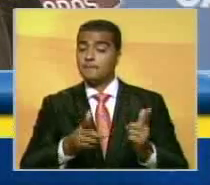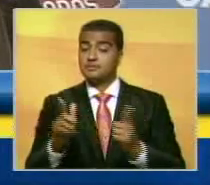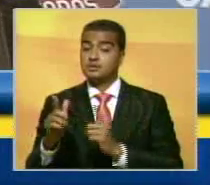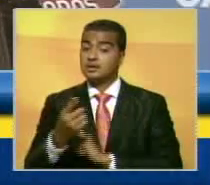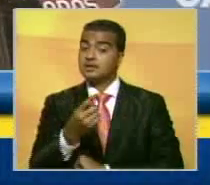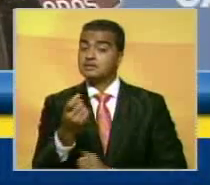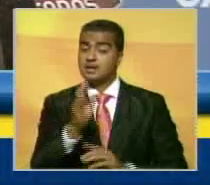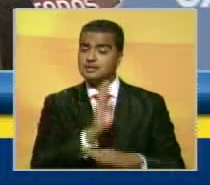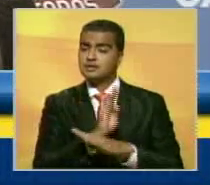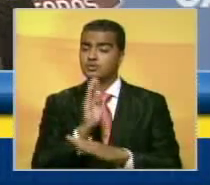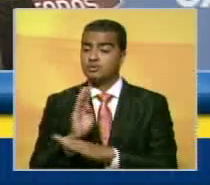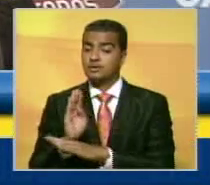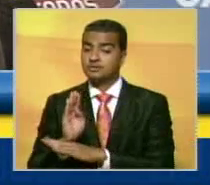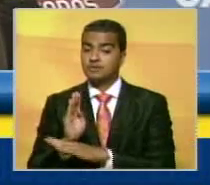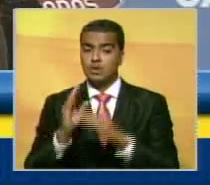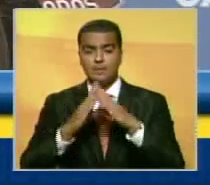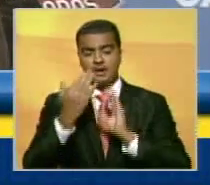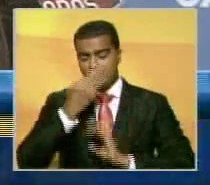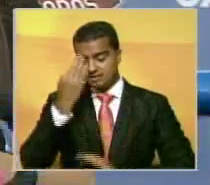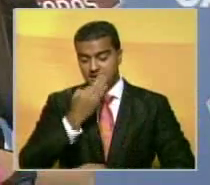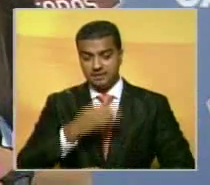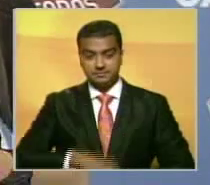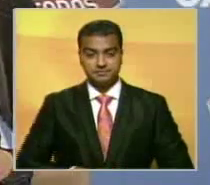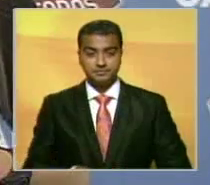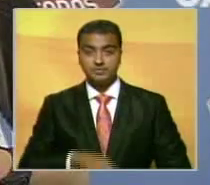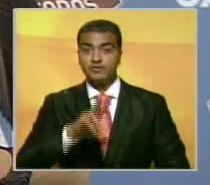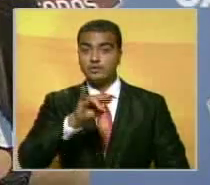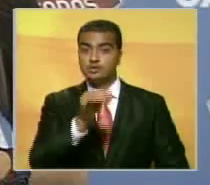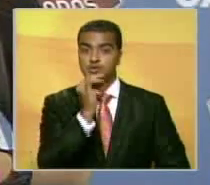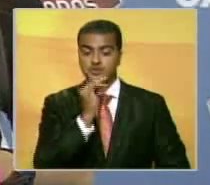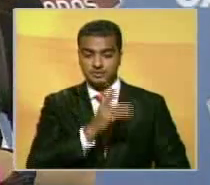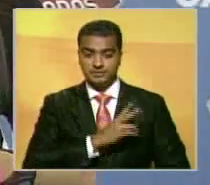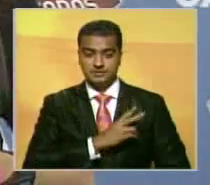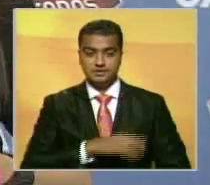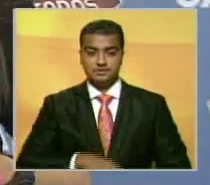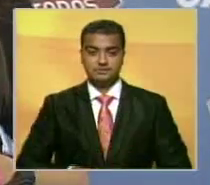permisología y la seguridad está completamente garantizada. Victoria Joseph, Noticiero Venevisión.